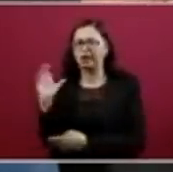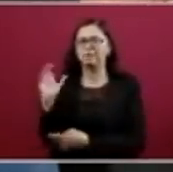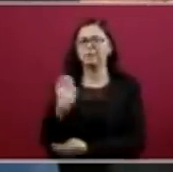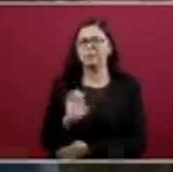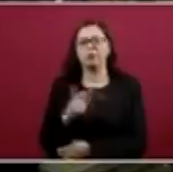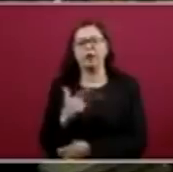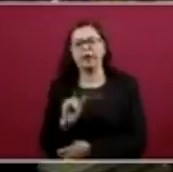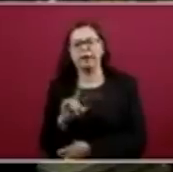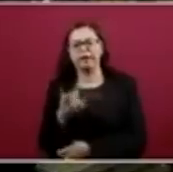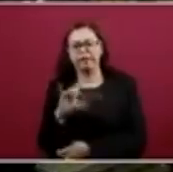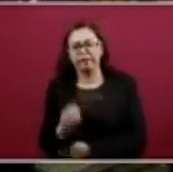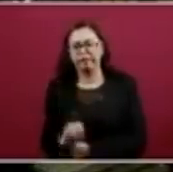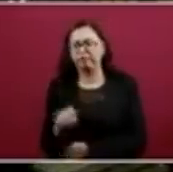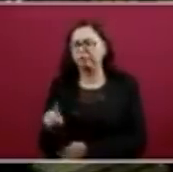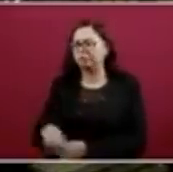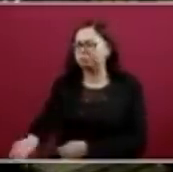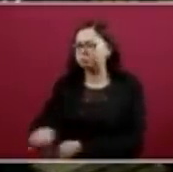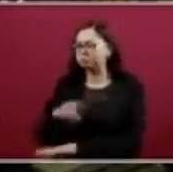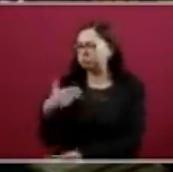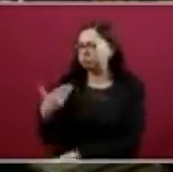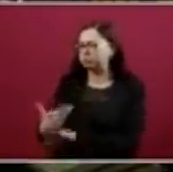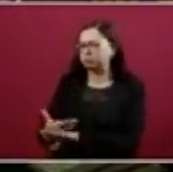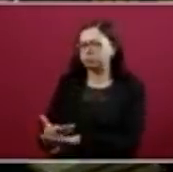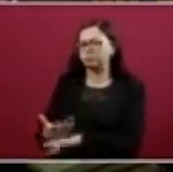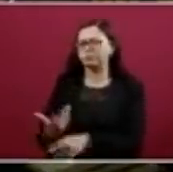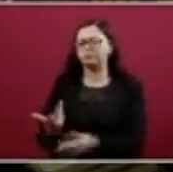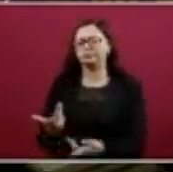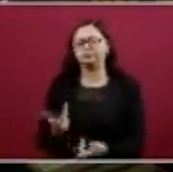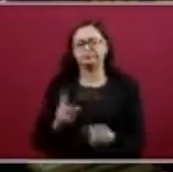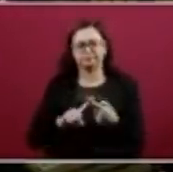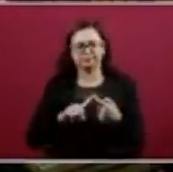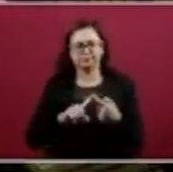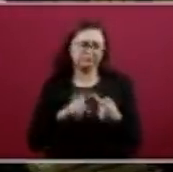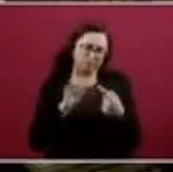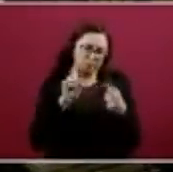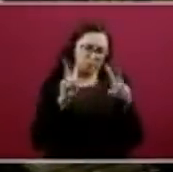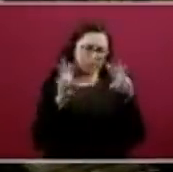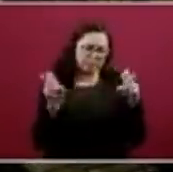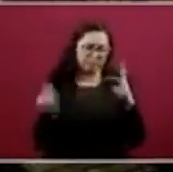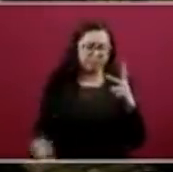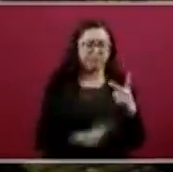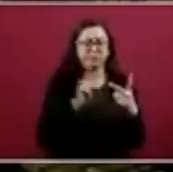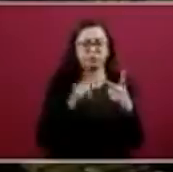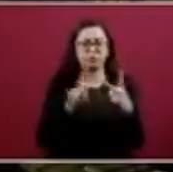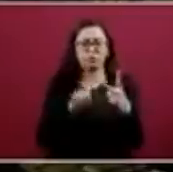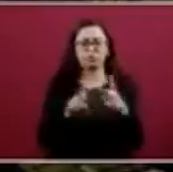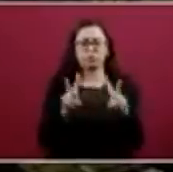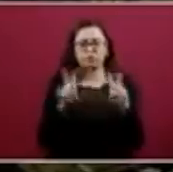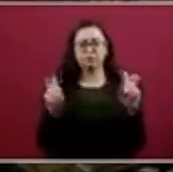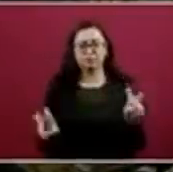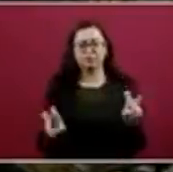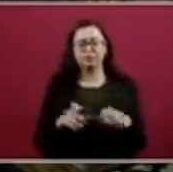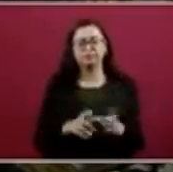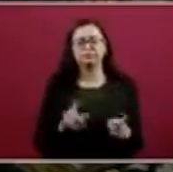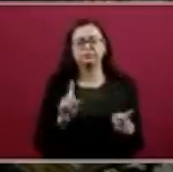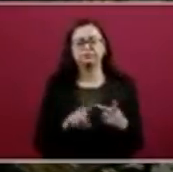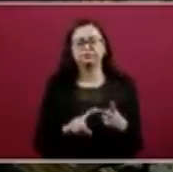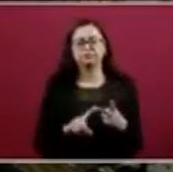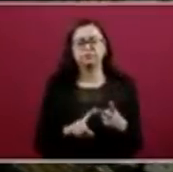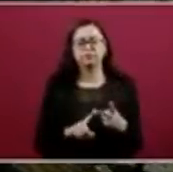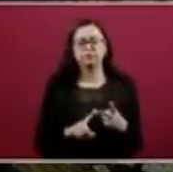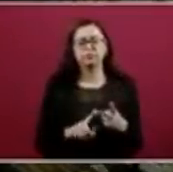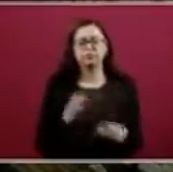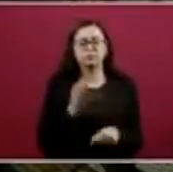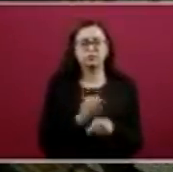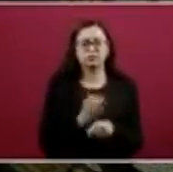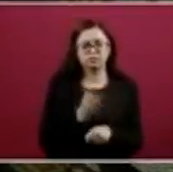ejidatarios. Esa es por una parte. La otra también le quería preguntar, usted viaja hoy